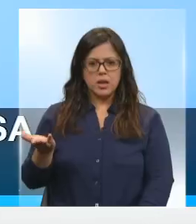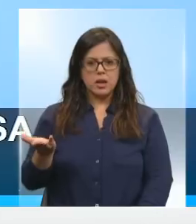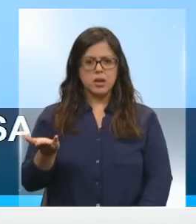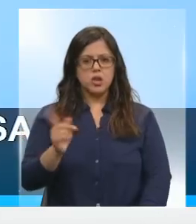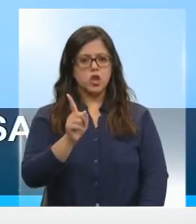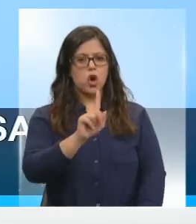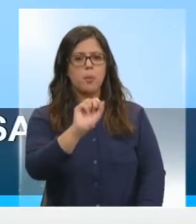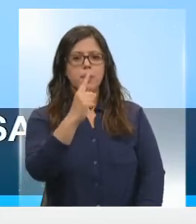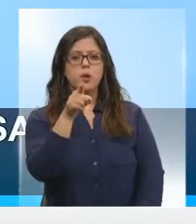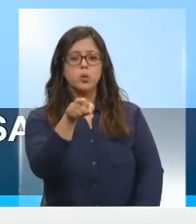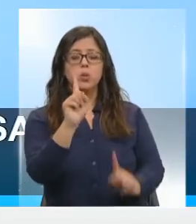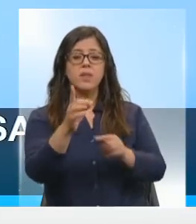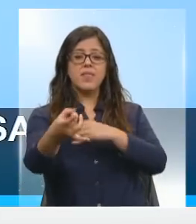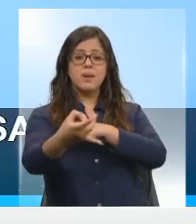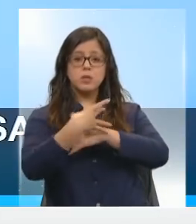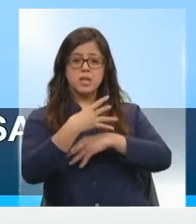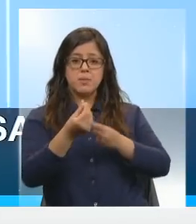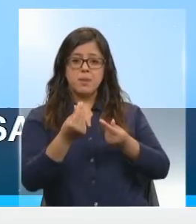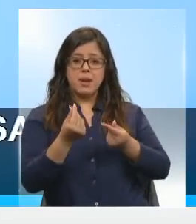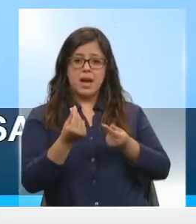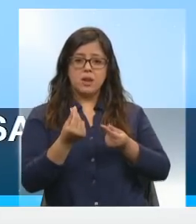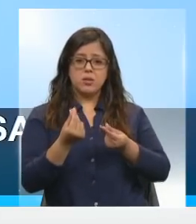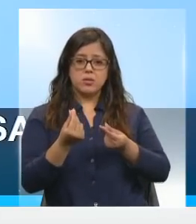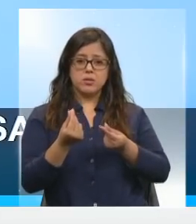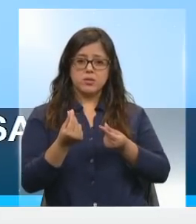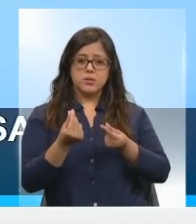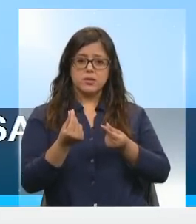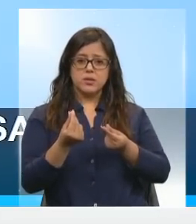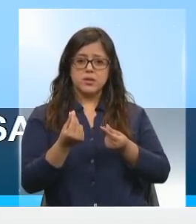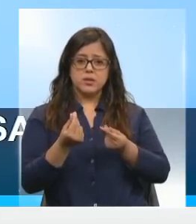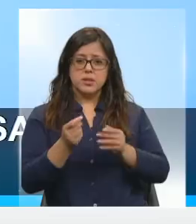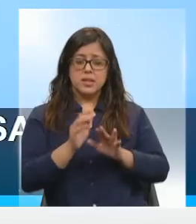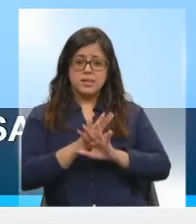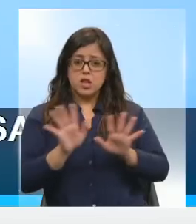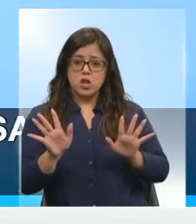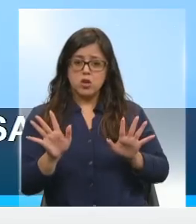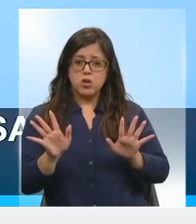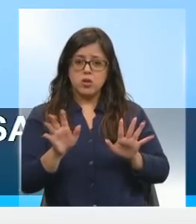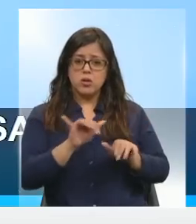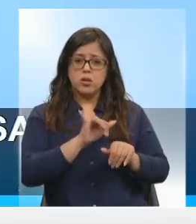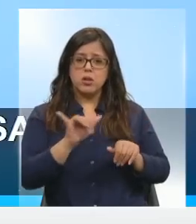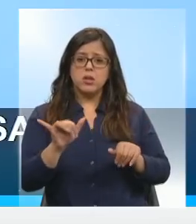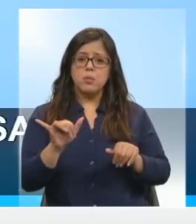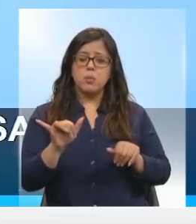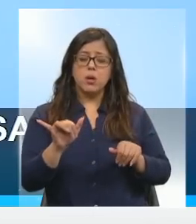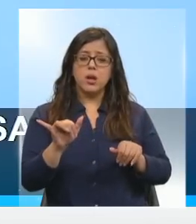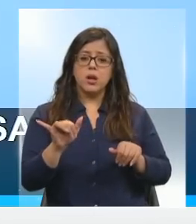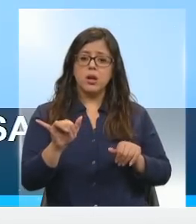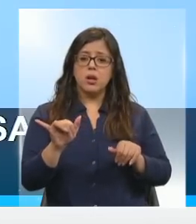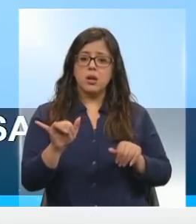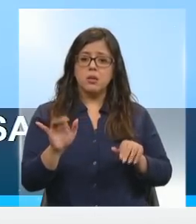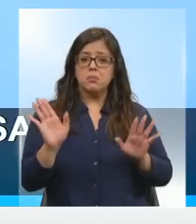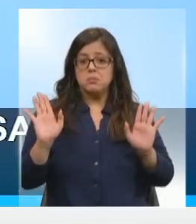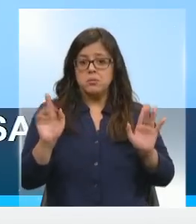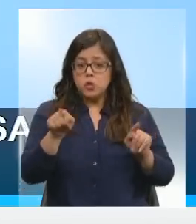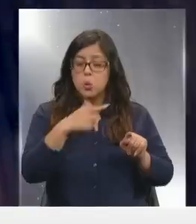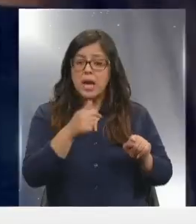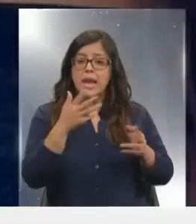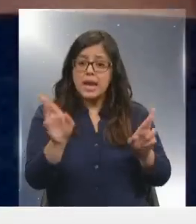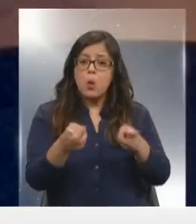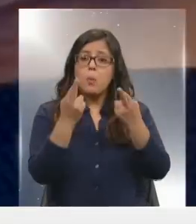pues primero tenés que depositarme. Sí, ya tiene que a la cuenta primero, compañero, y después no, te soltamos el auto. Lo no, quiero no, recuperarlo,